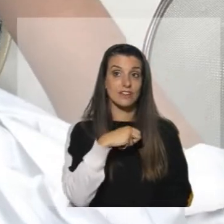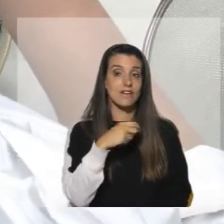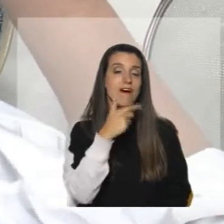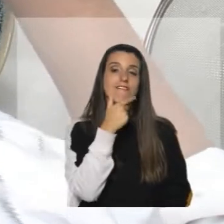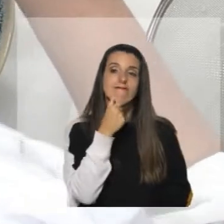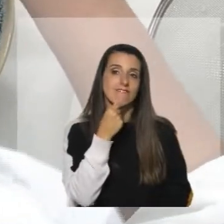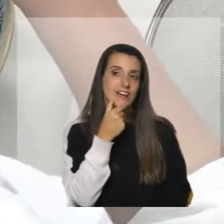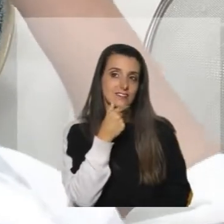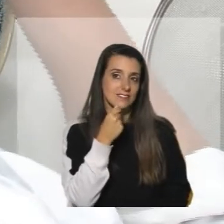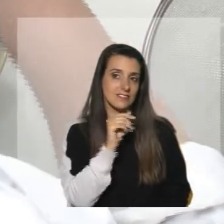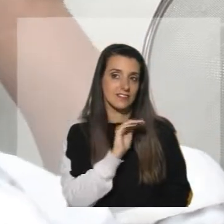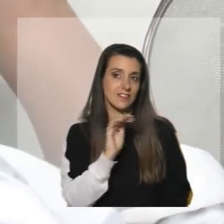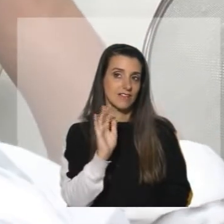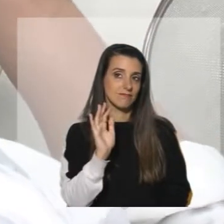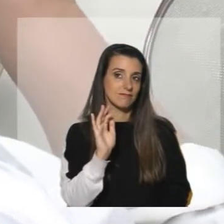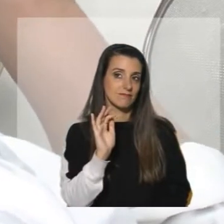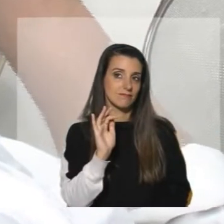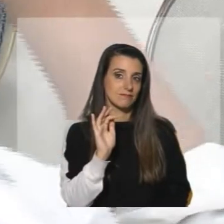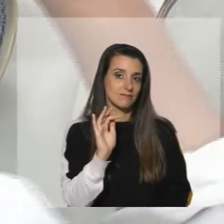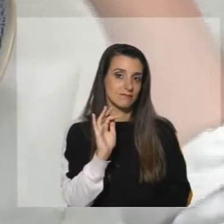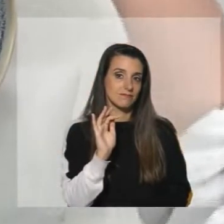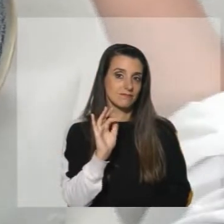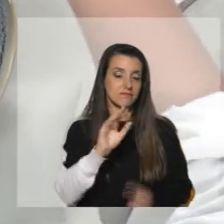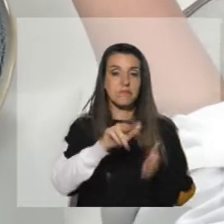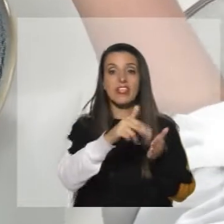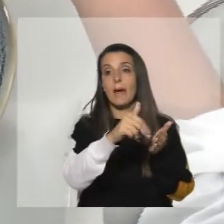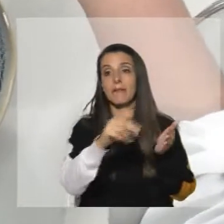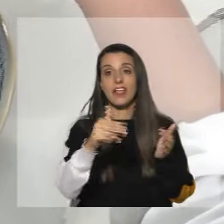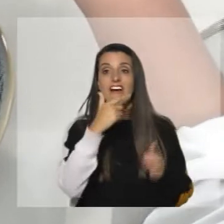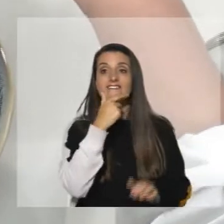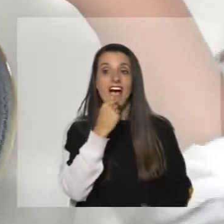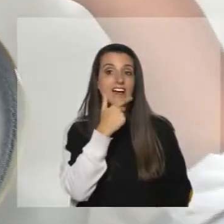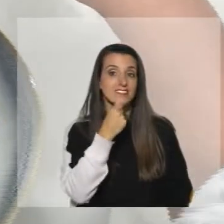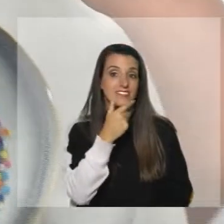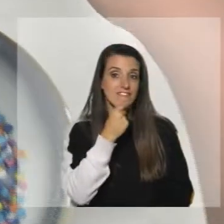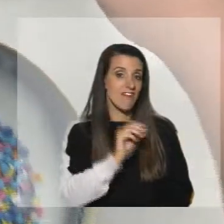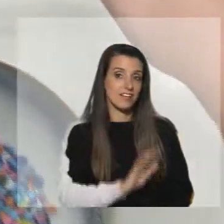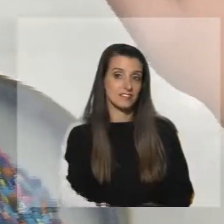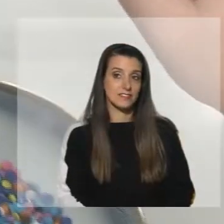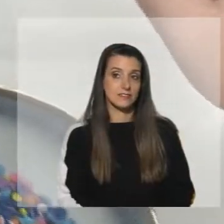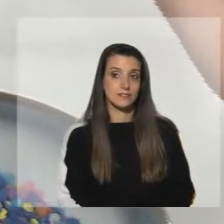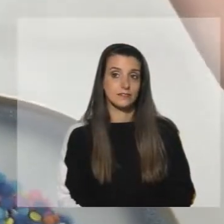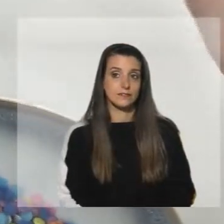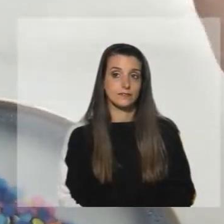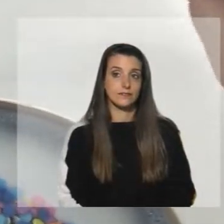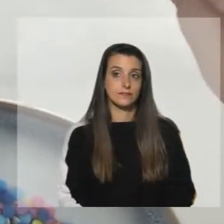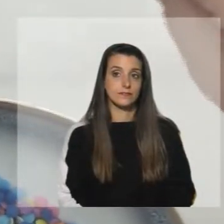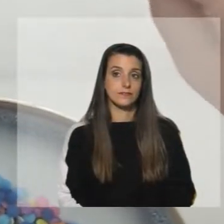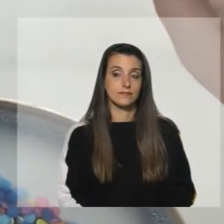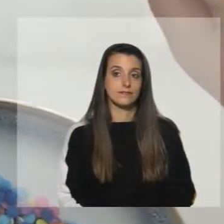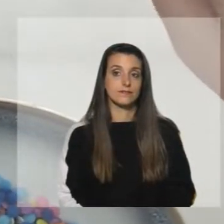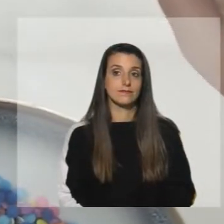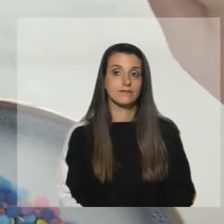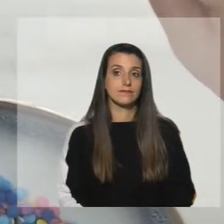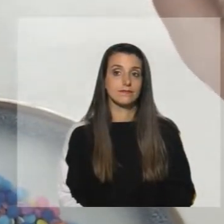el chocolate. Lo Mirá, y qué bien ¿ves? Se ve, mal. Lo vas pintando, fácil, perfecto. Ahí. Claro, y ahí no tienes Justo, excedente. Pobre, hace rato la